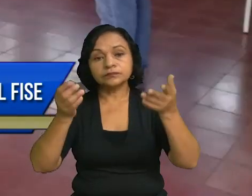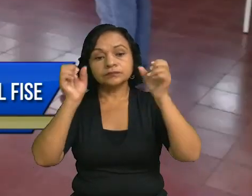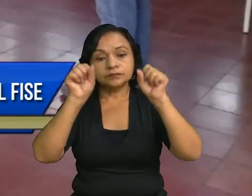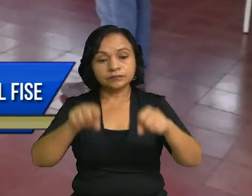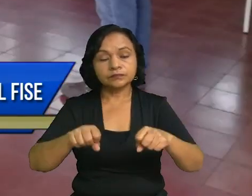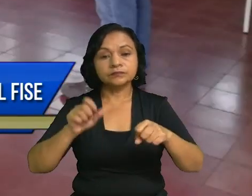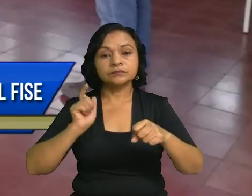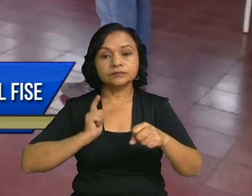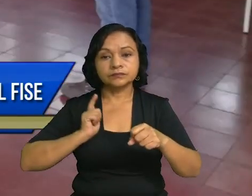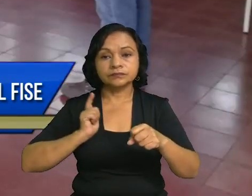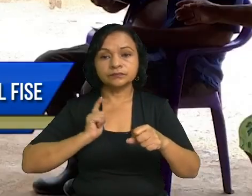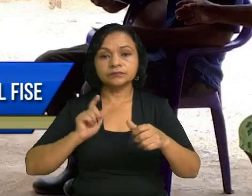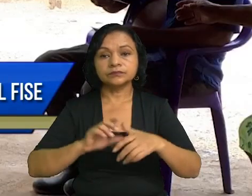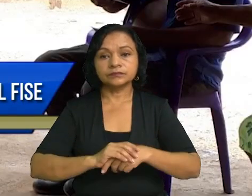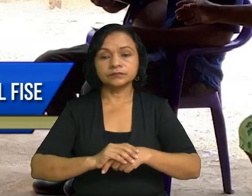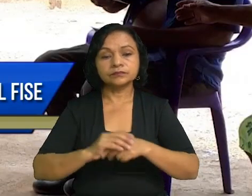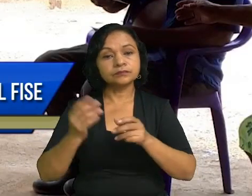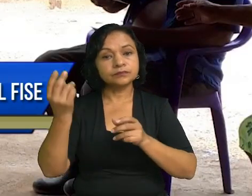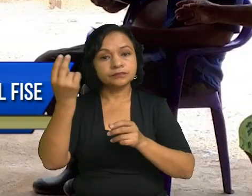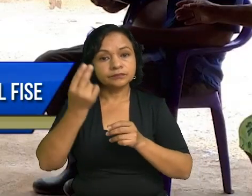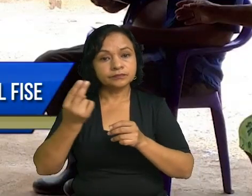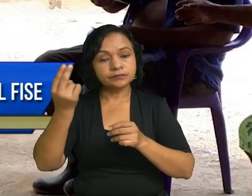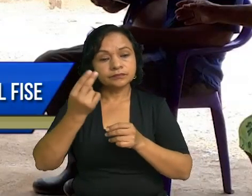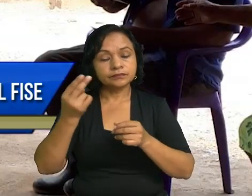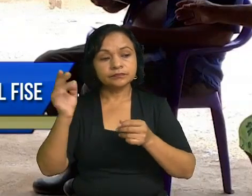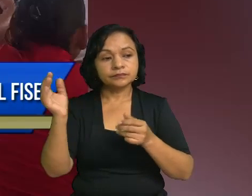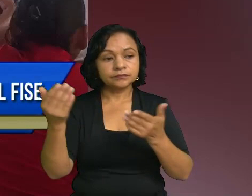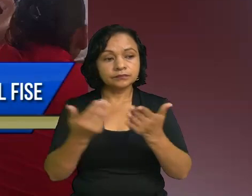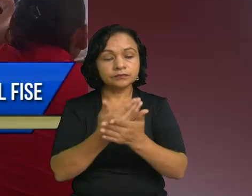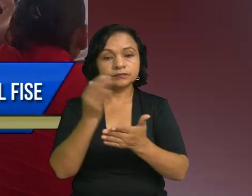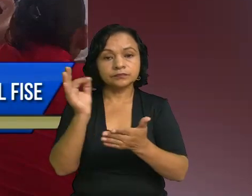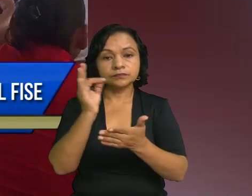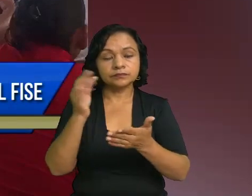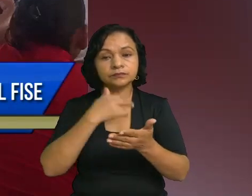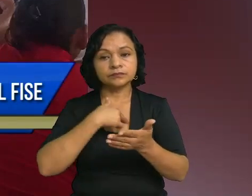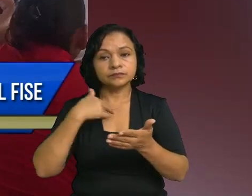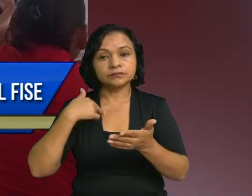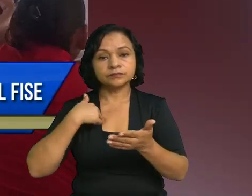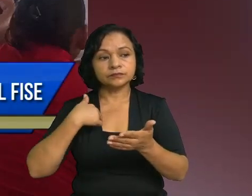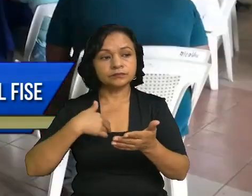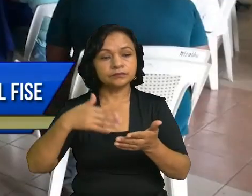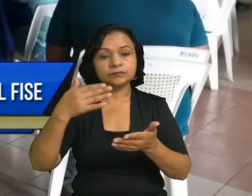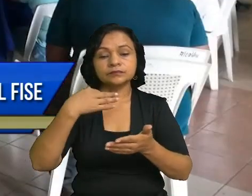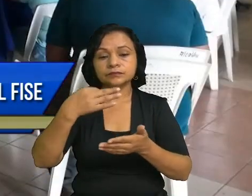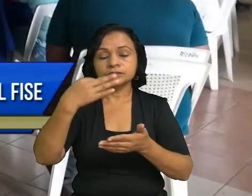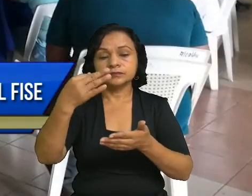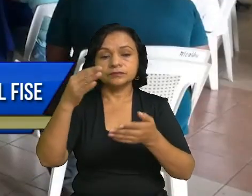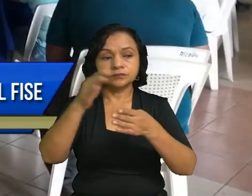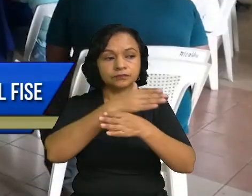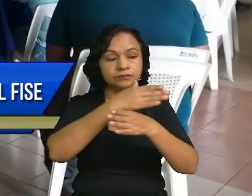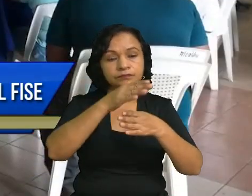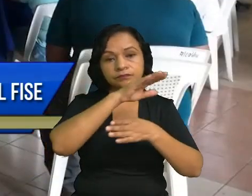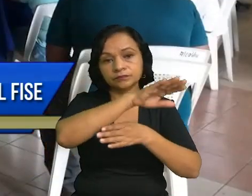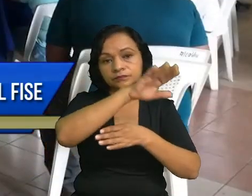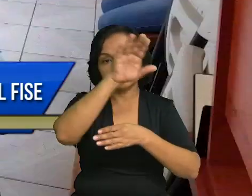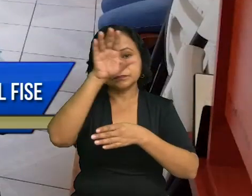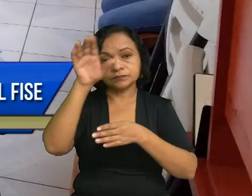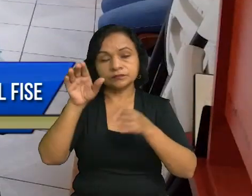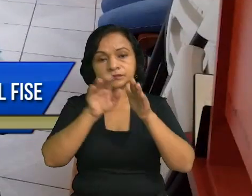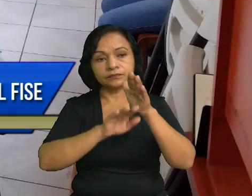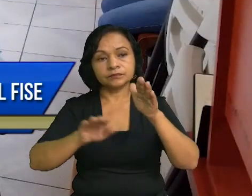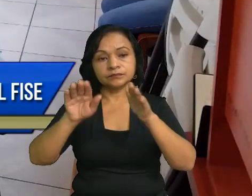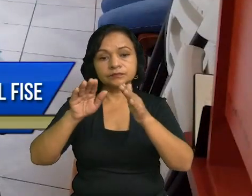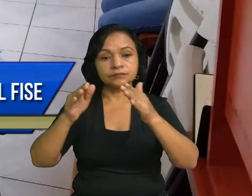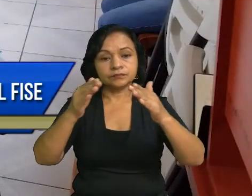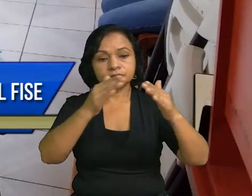que nosotros podamos utilizar esta estrategia y generalizar la en el resto del país sobre todo en las